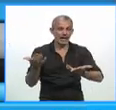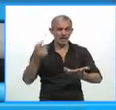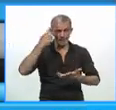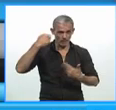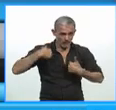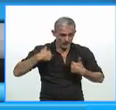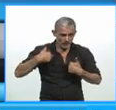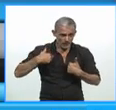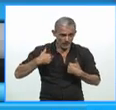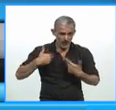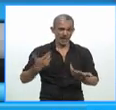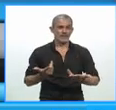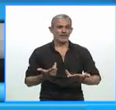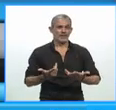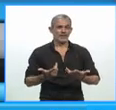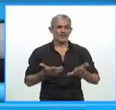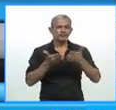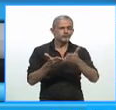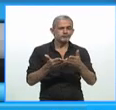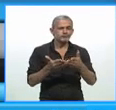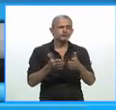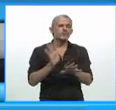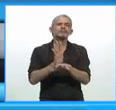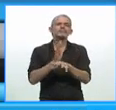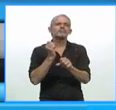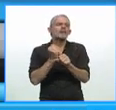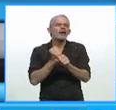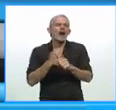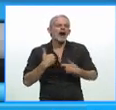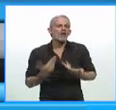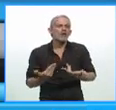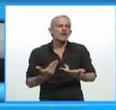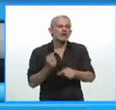como en gran parte un trabajo.